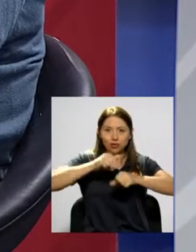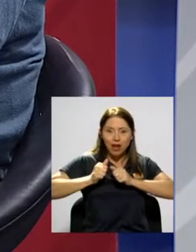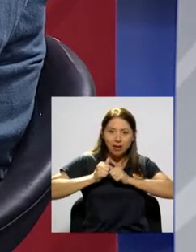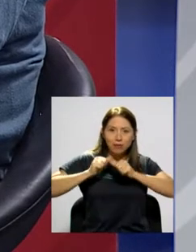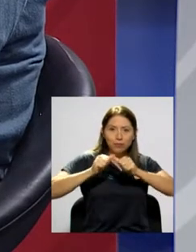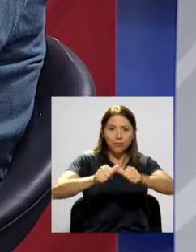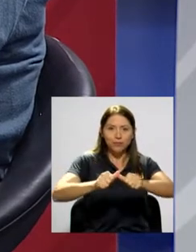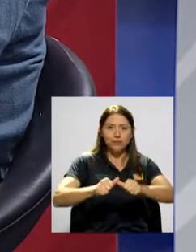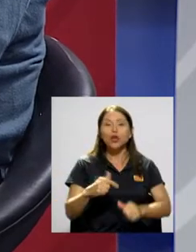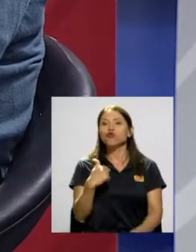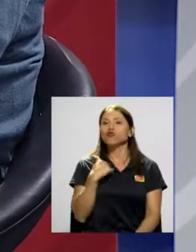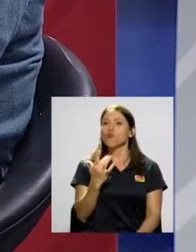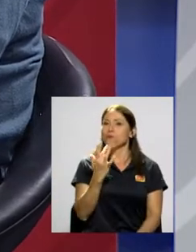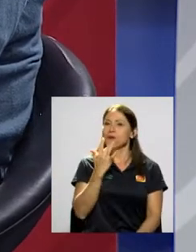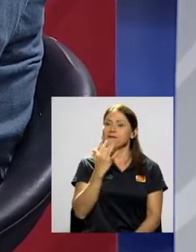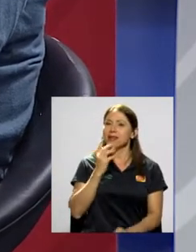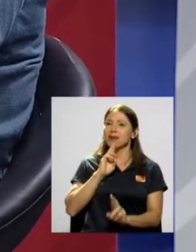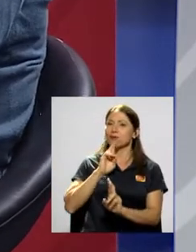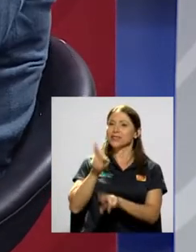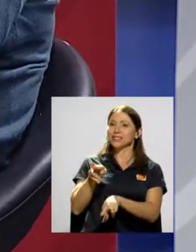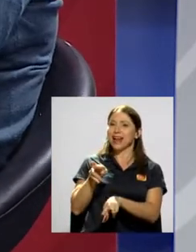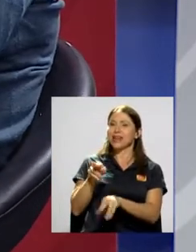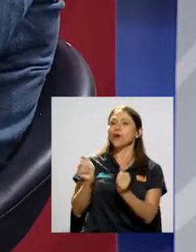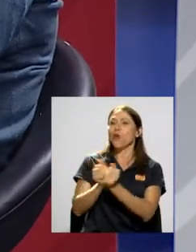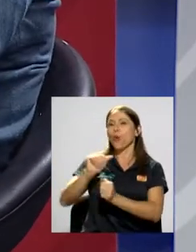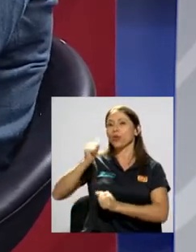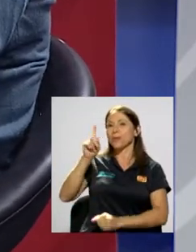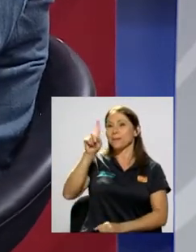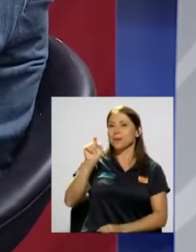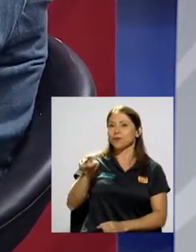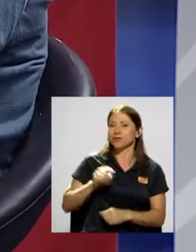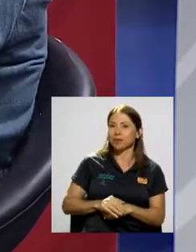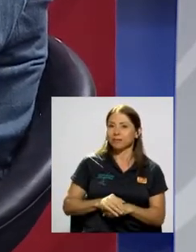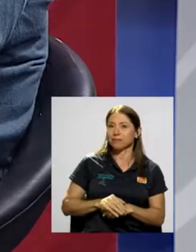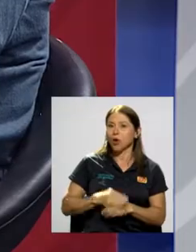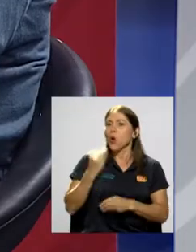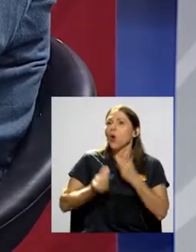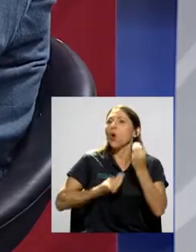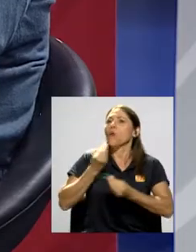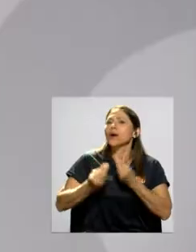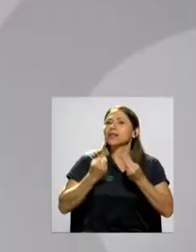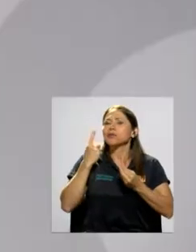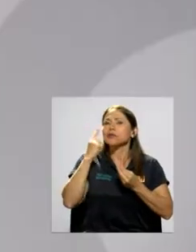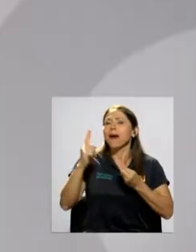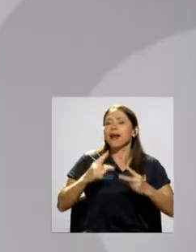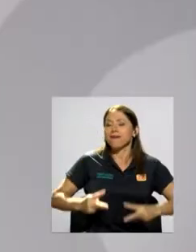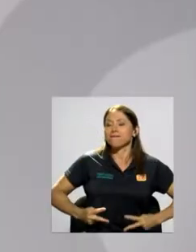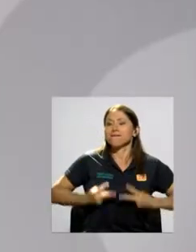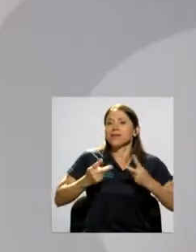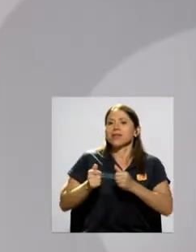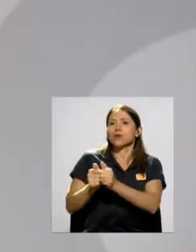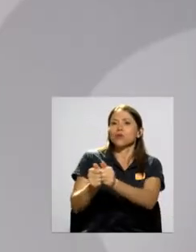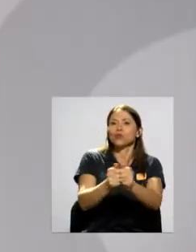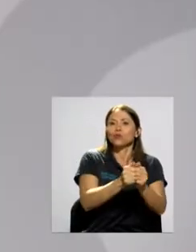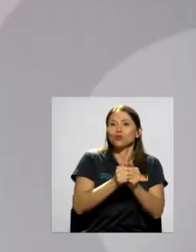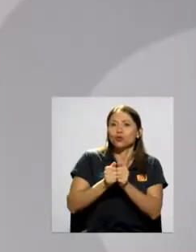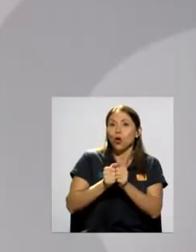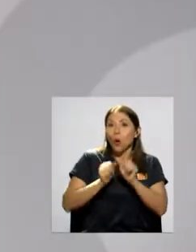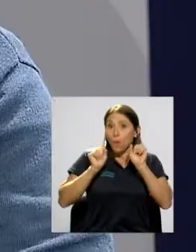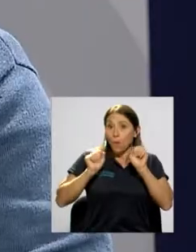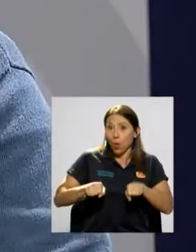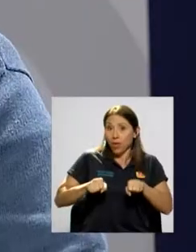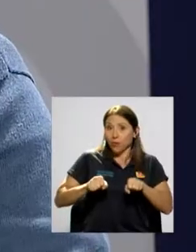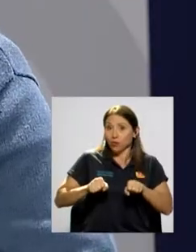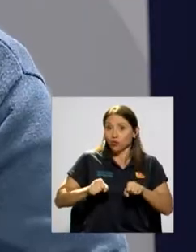preferiría contestarle esa pregunta con otra pregunta, es decir, ¿cómo hacemos para vivir juntos? Y si podemos vivir juntos a partir de hoy